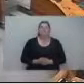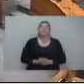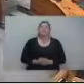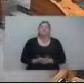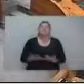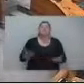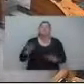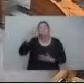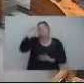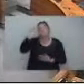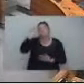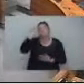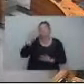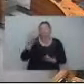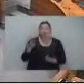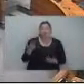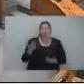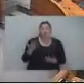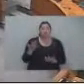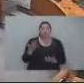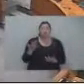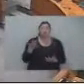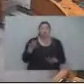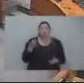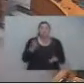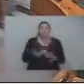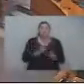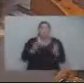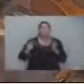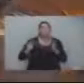Supongo que siempre será un momento oportuno